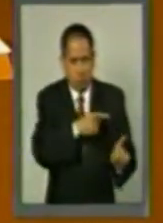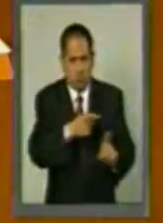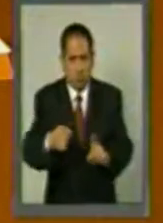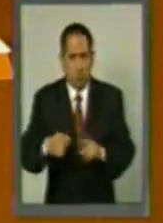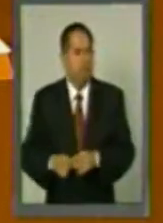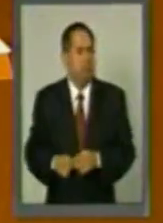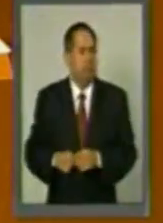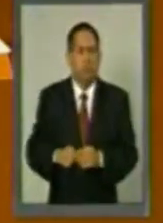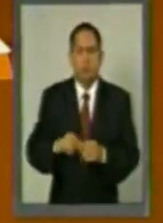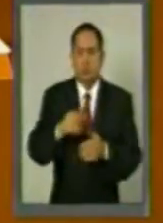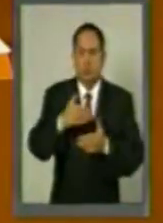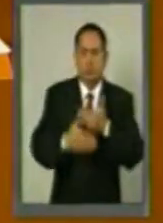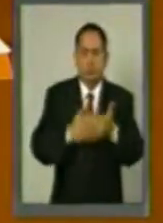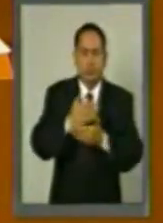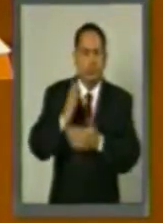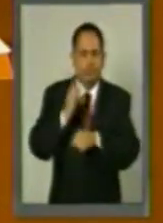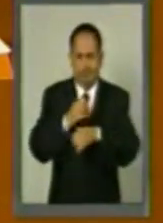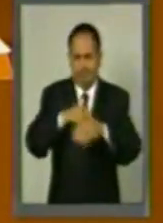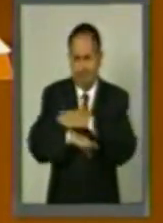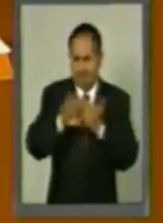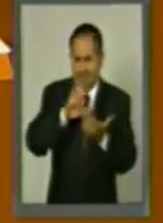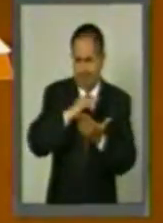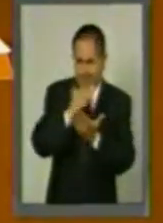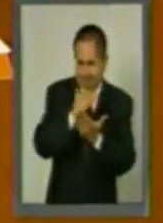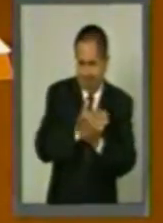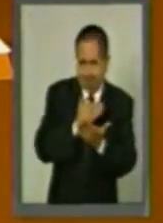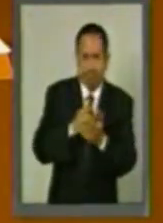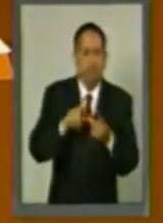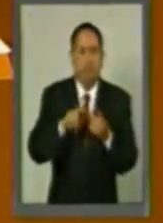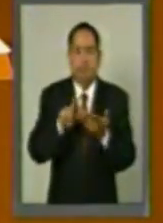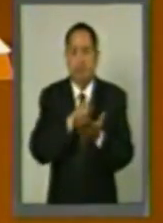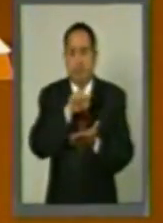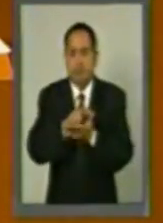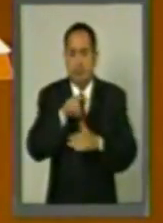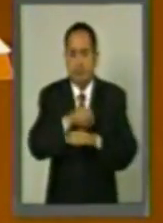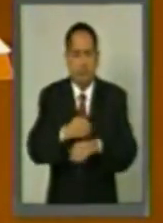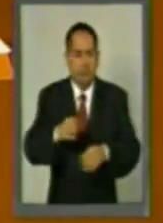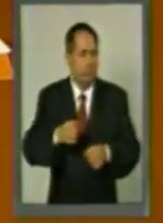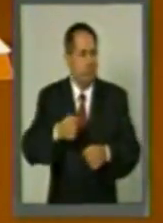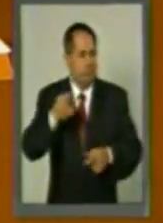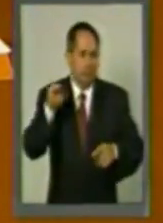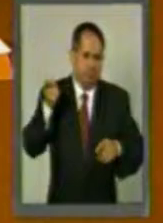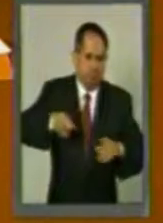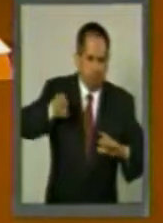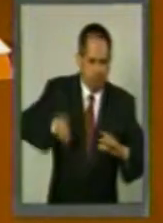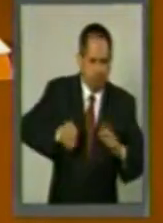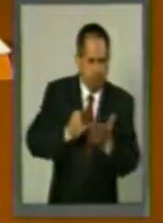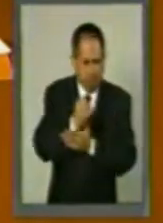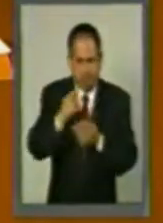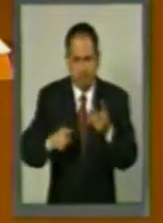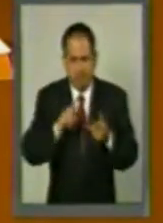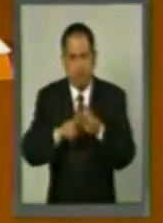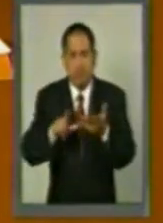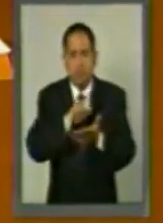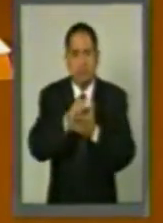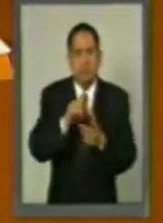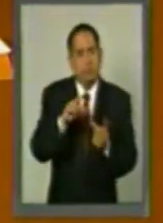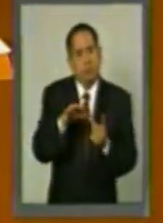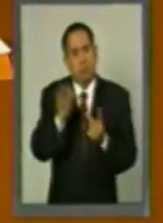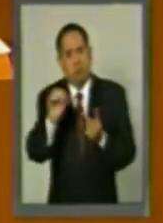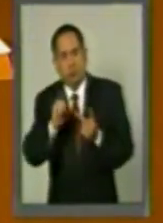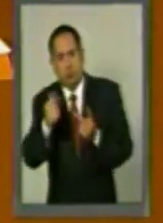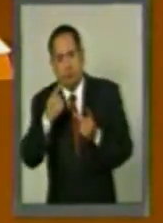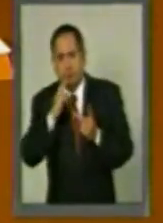Código Nacional de Procedimientos Penales, la Ley Nacional de Ejecución Penal, la Ley de Mecanismos Alternativos